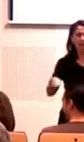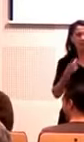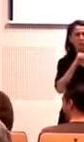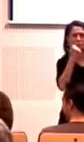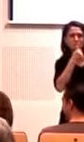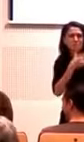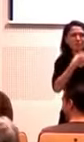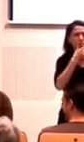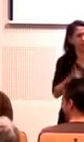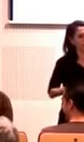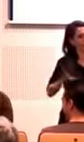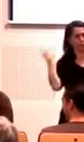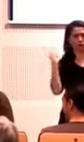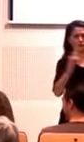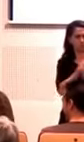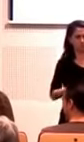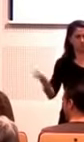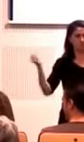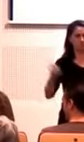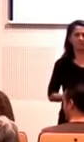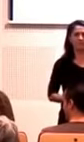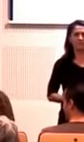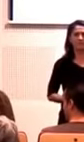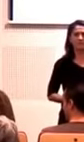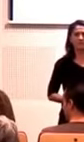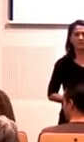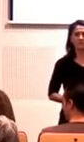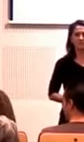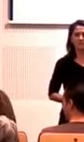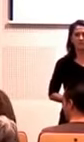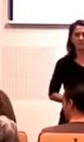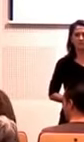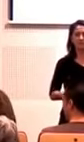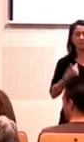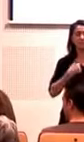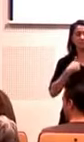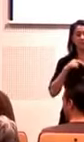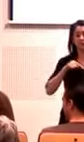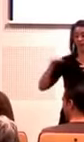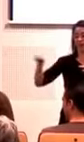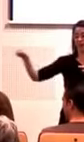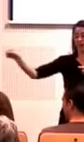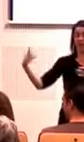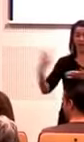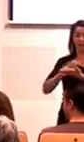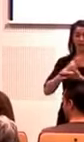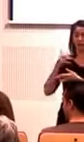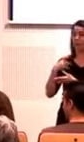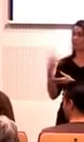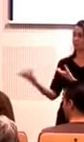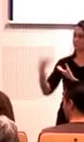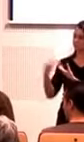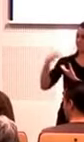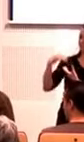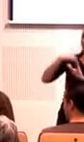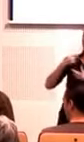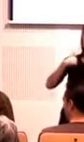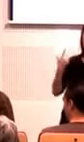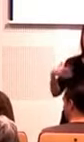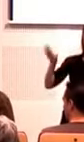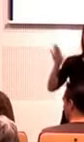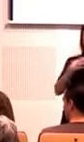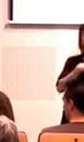tabúes. Bueno, yo no voy a dejar de hablar, aunque he metido a todo el mundo aquí, y ya que lo he metido yo, no me voy a dejar yo